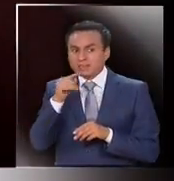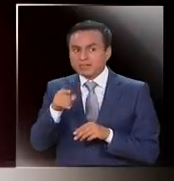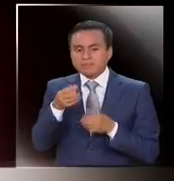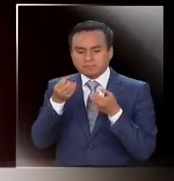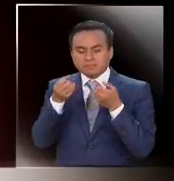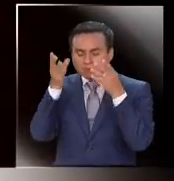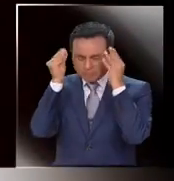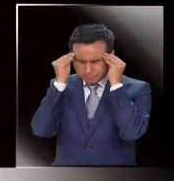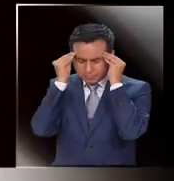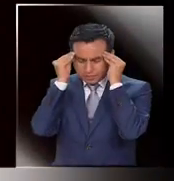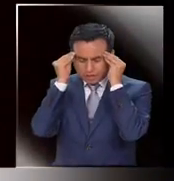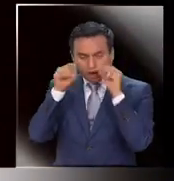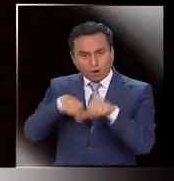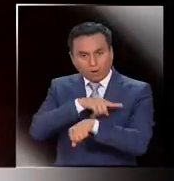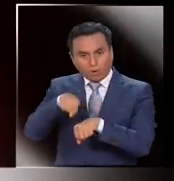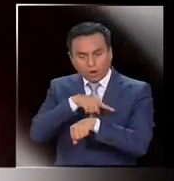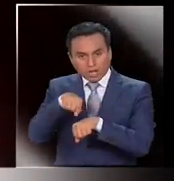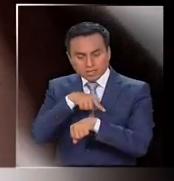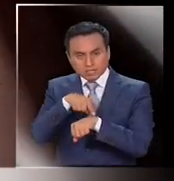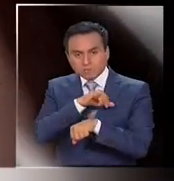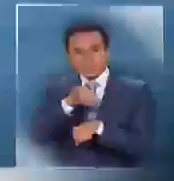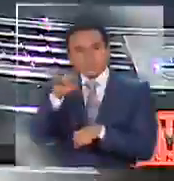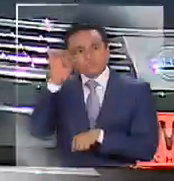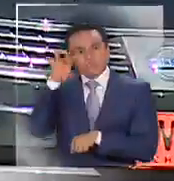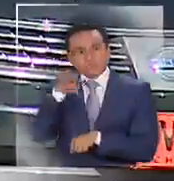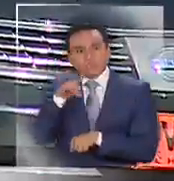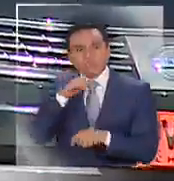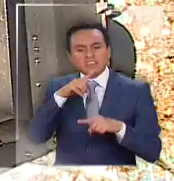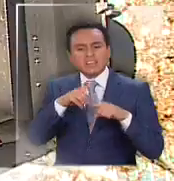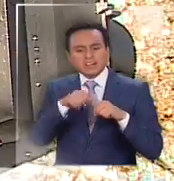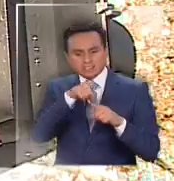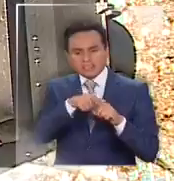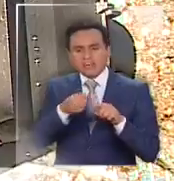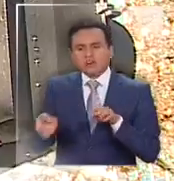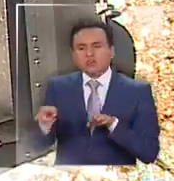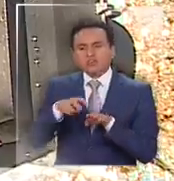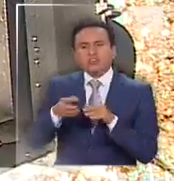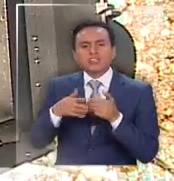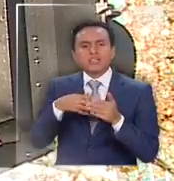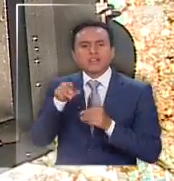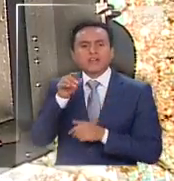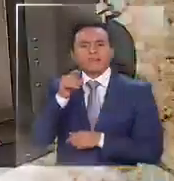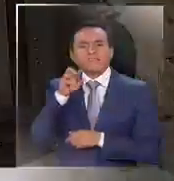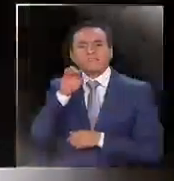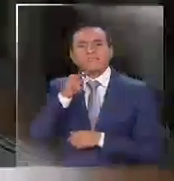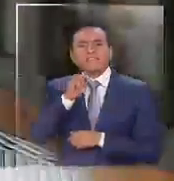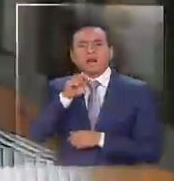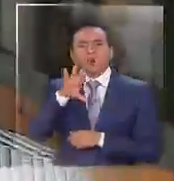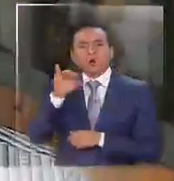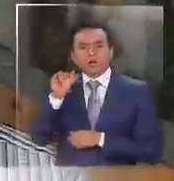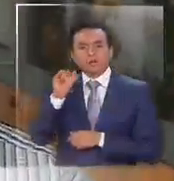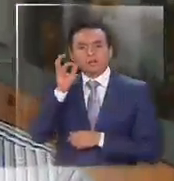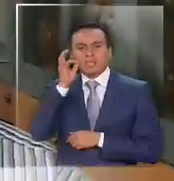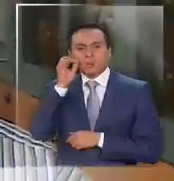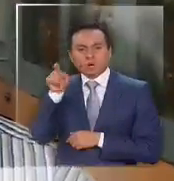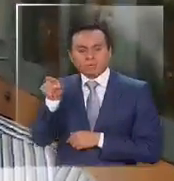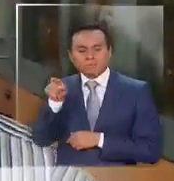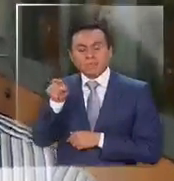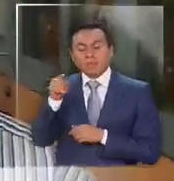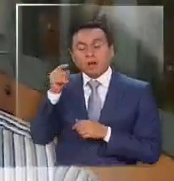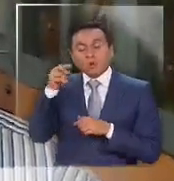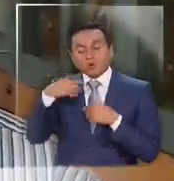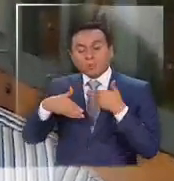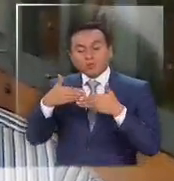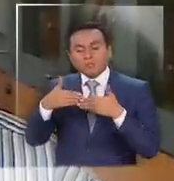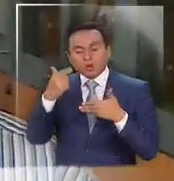pérdida de memoria que duró horas, solo se sabe que un taxi la recogió en Vitacura. Todo esto ocurrió, todo esto pasó, pero ella no